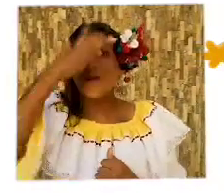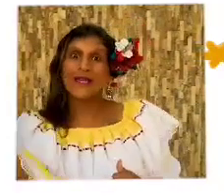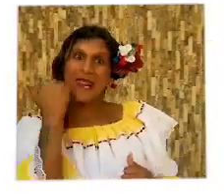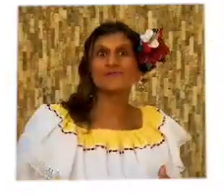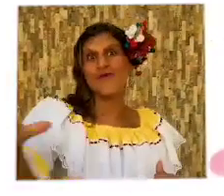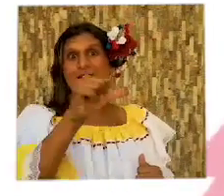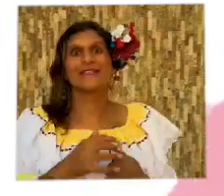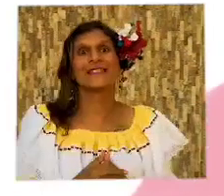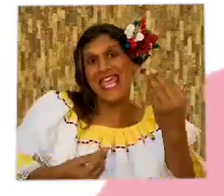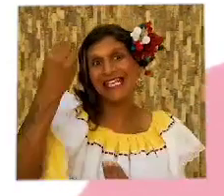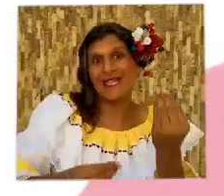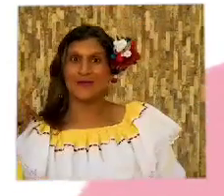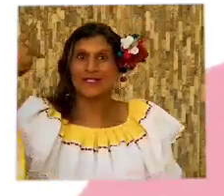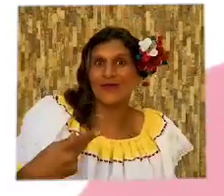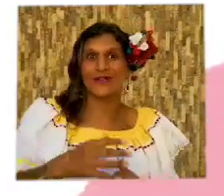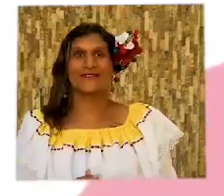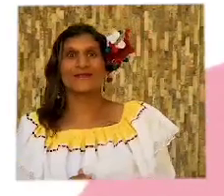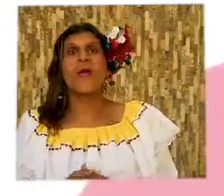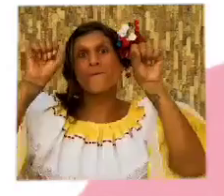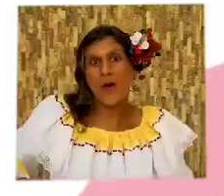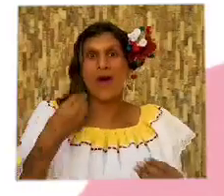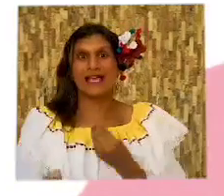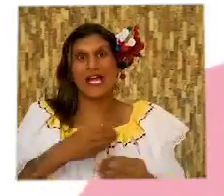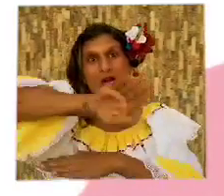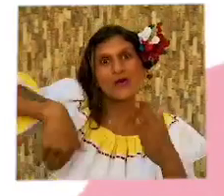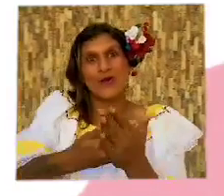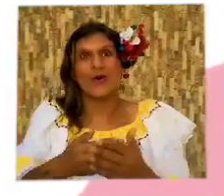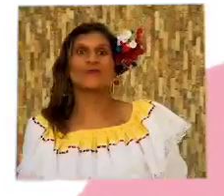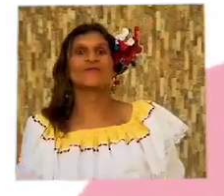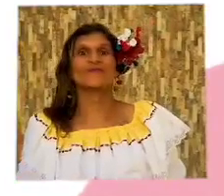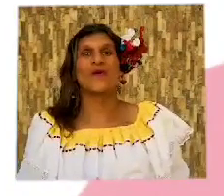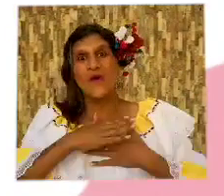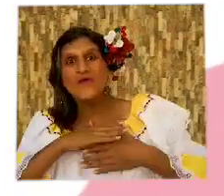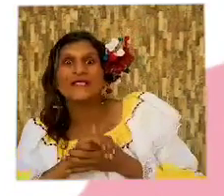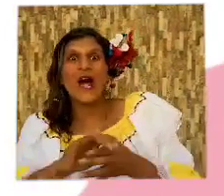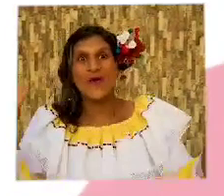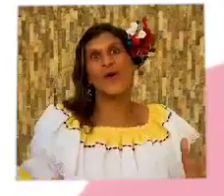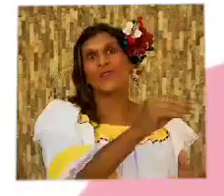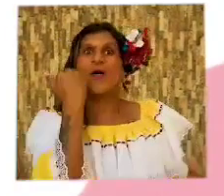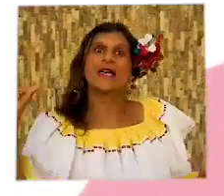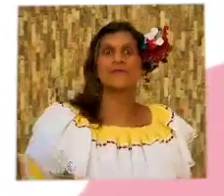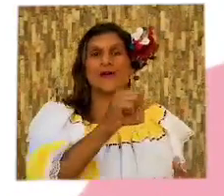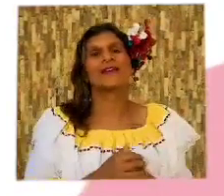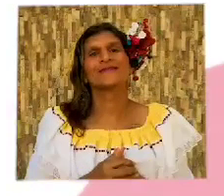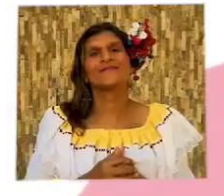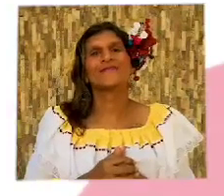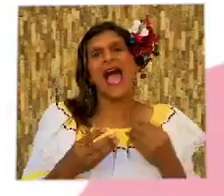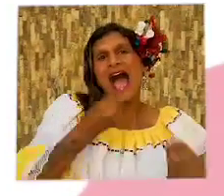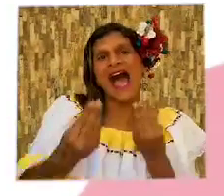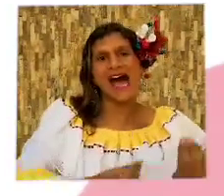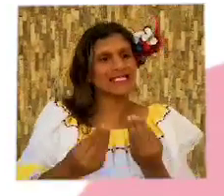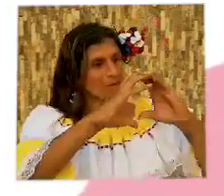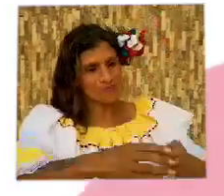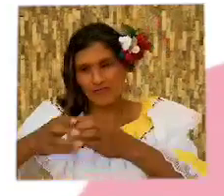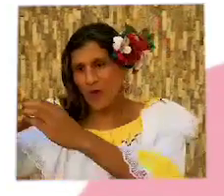y académicos. Porque las mujeres podemos, somos berracas y echadas para adelante. Así es de que la